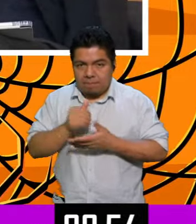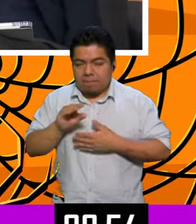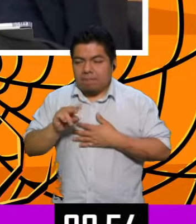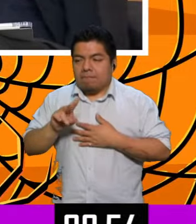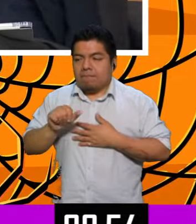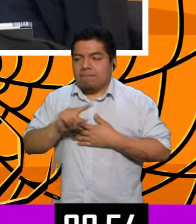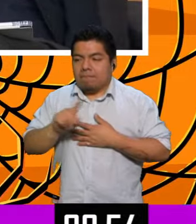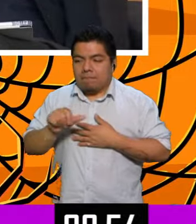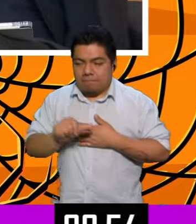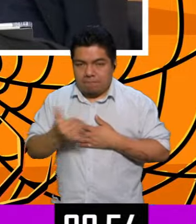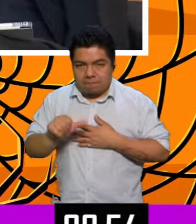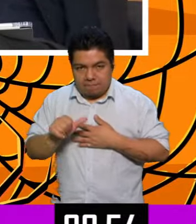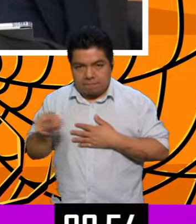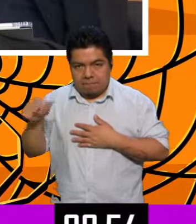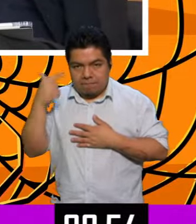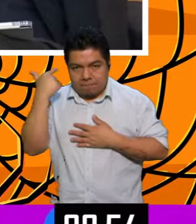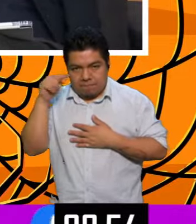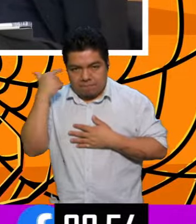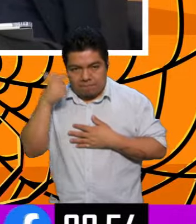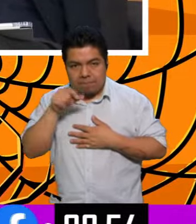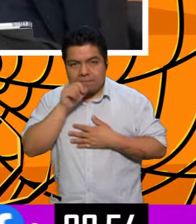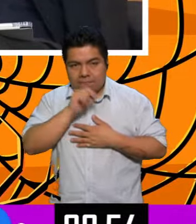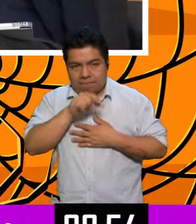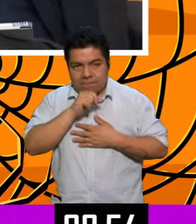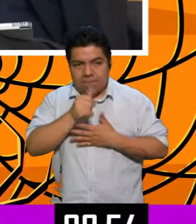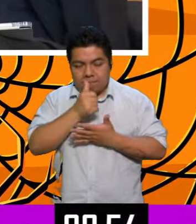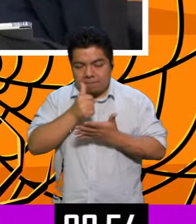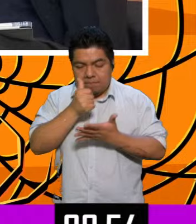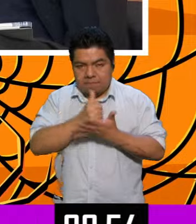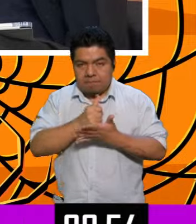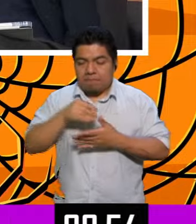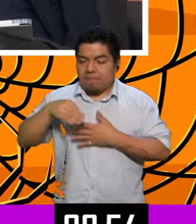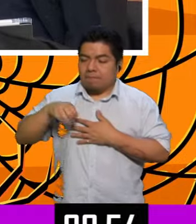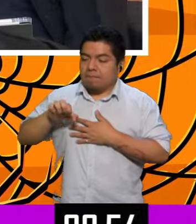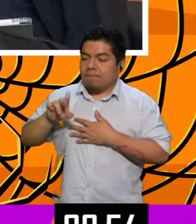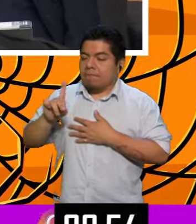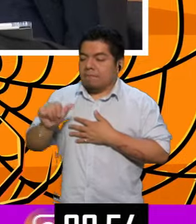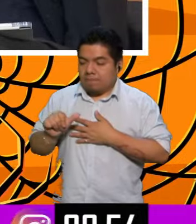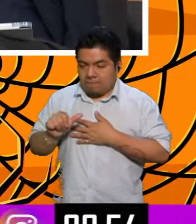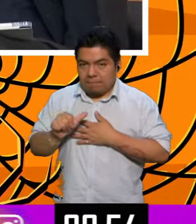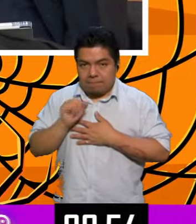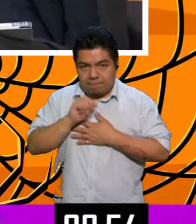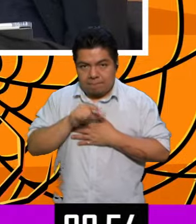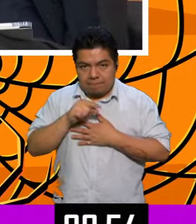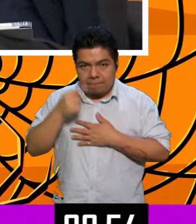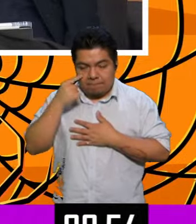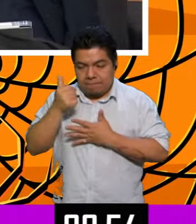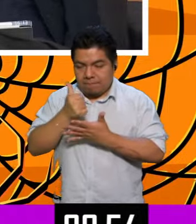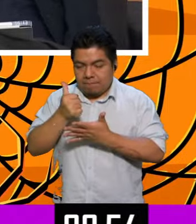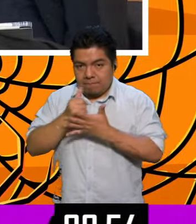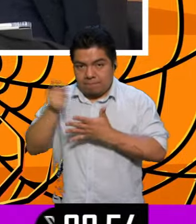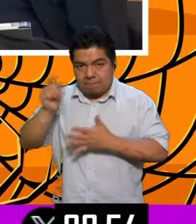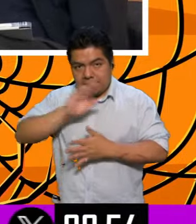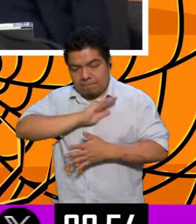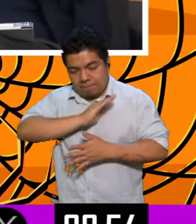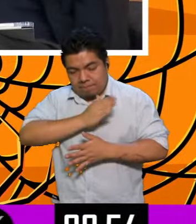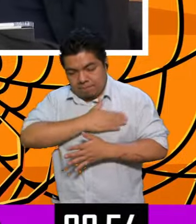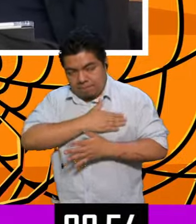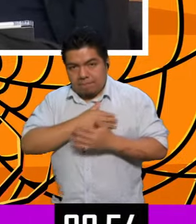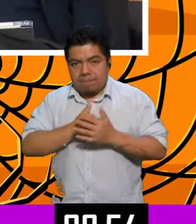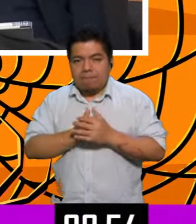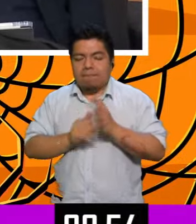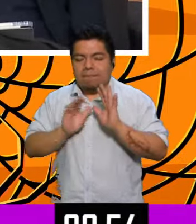Sí, Guadalajara también tiene uno. Guadalajara es una ciudad, Mérida es una ciudad española en España. Pero